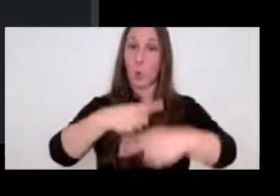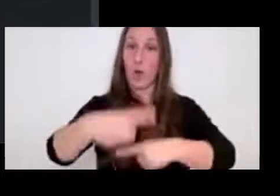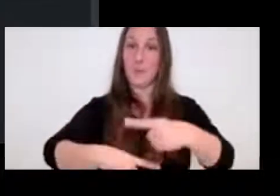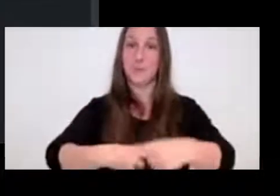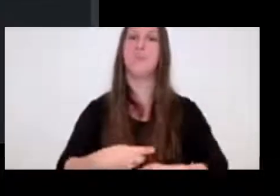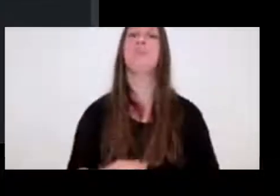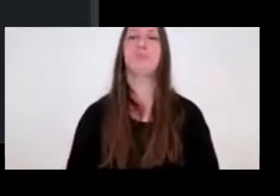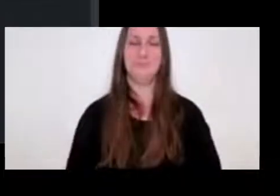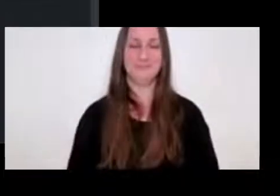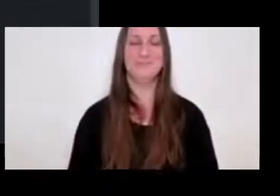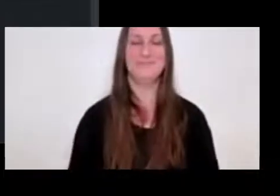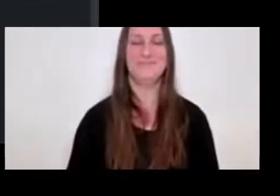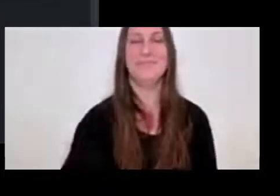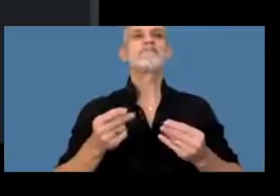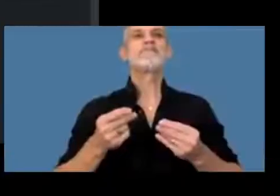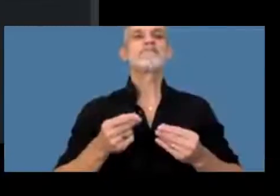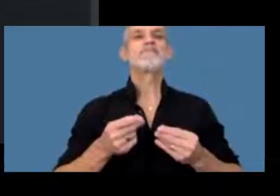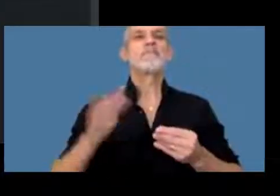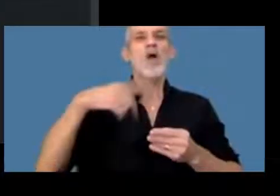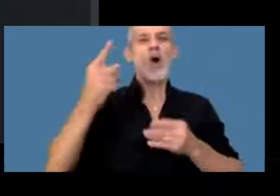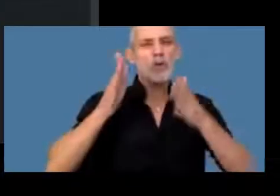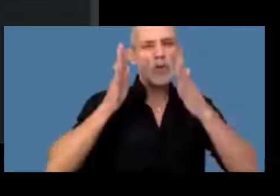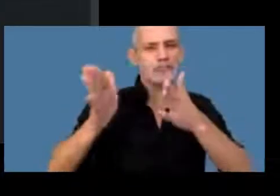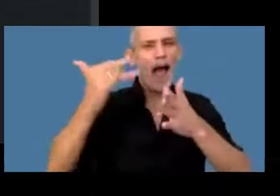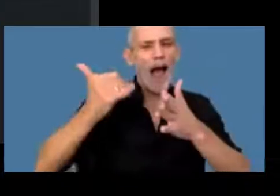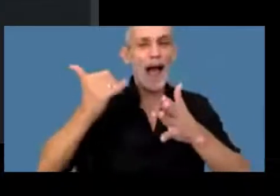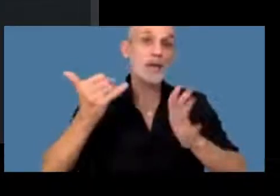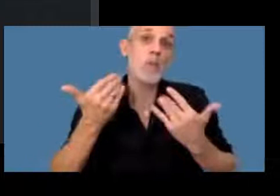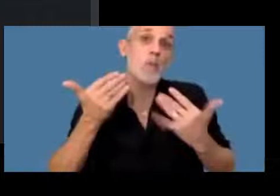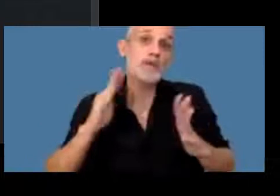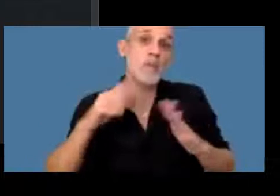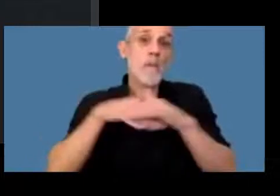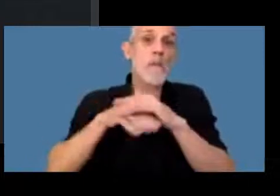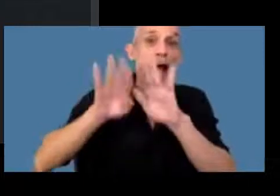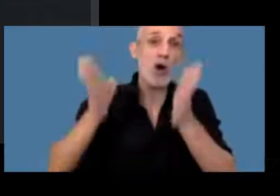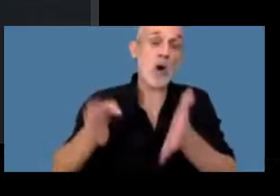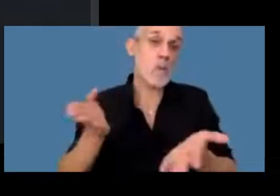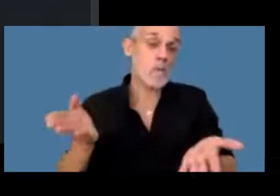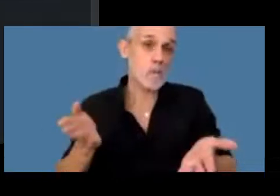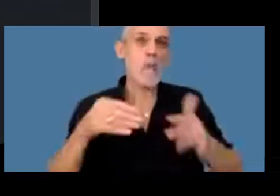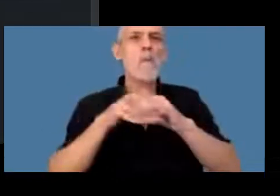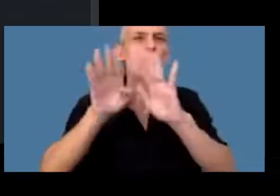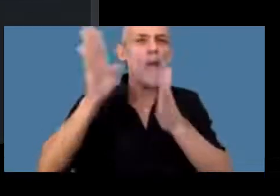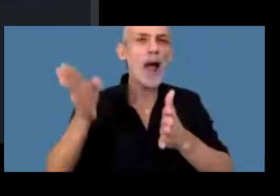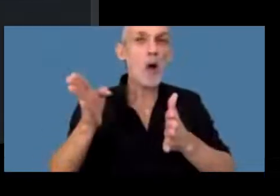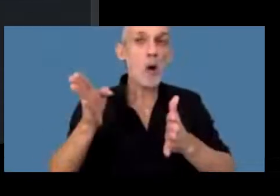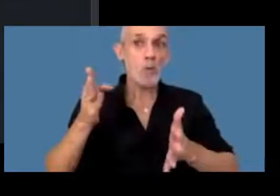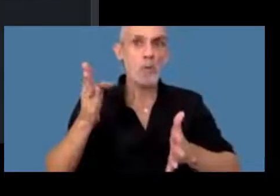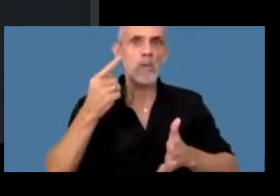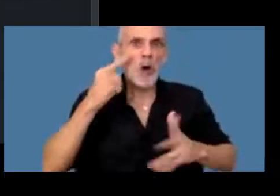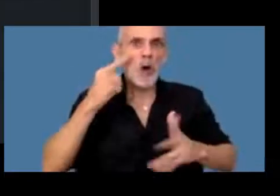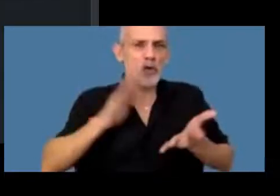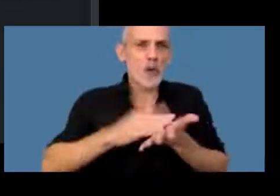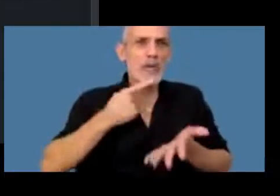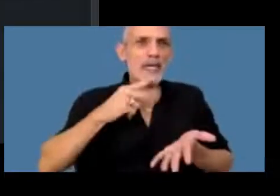Y hay otros destinatarios, digamos, ¿no? Puede ser también un banco, que de pronto, porque los bancos muchas veces no conocen de impuestos, digamos, ¿no? Y no